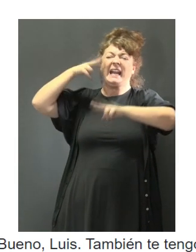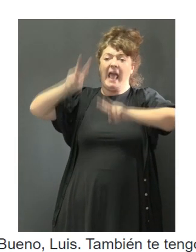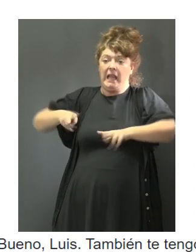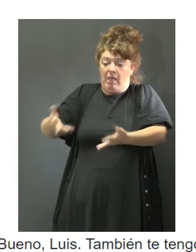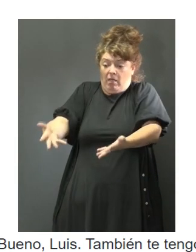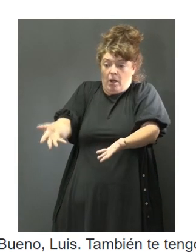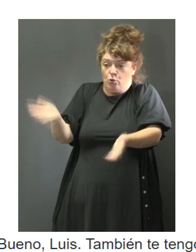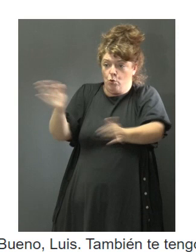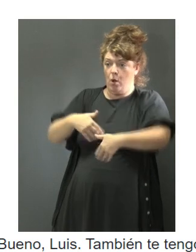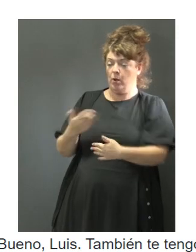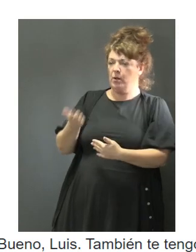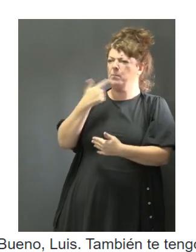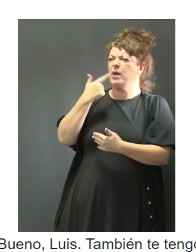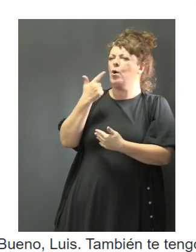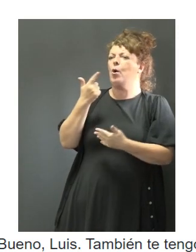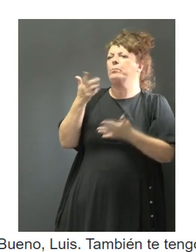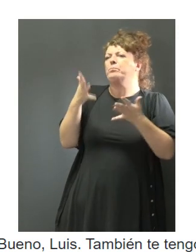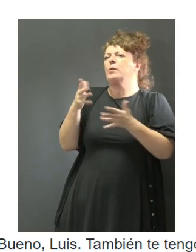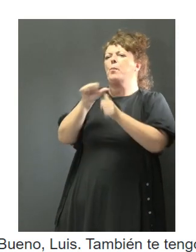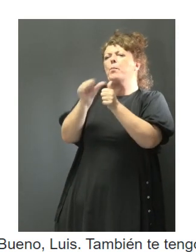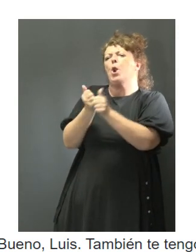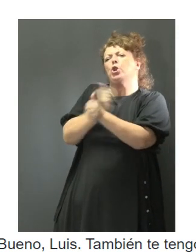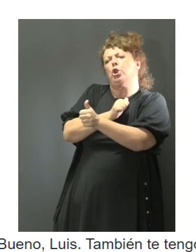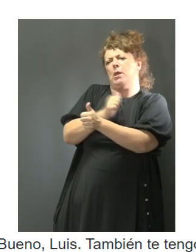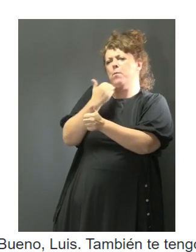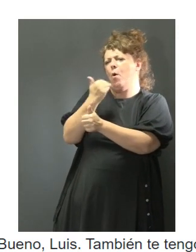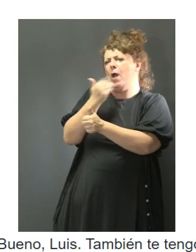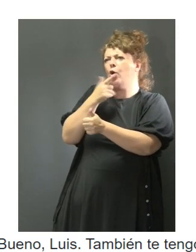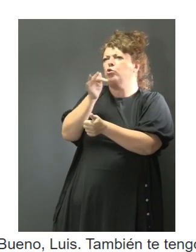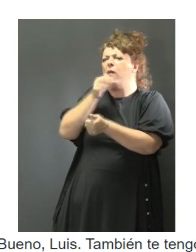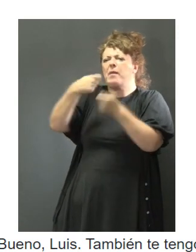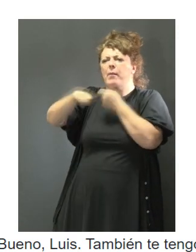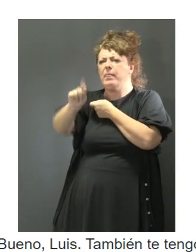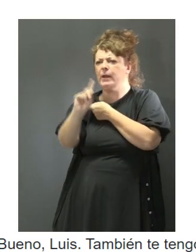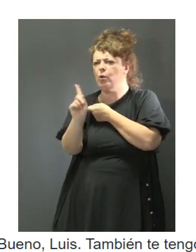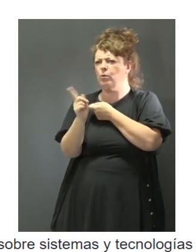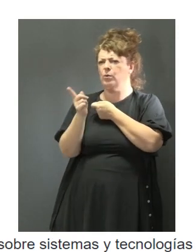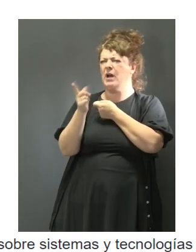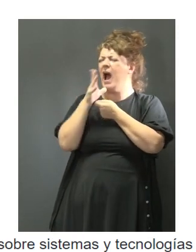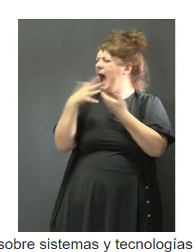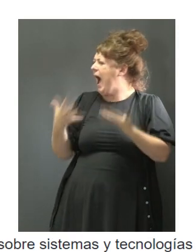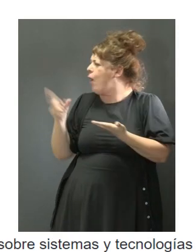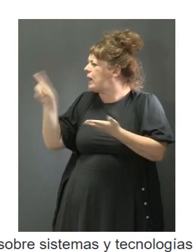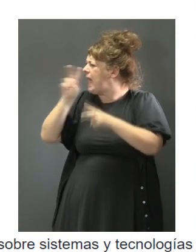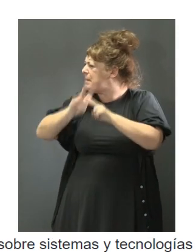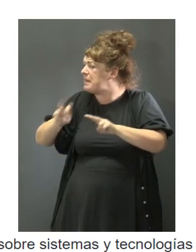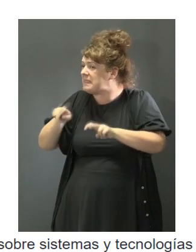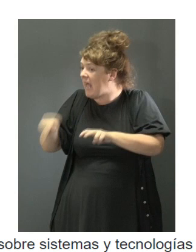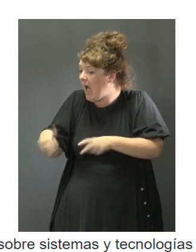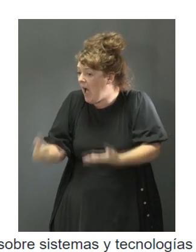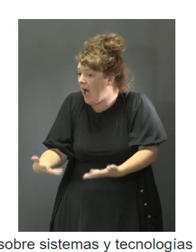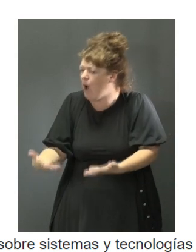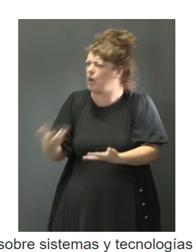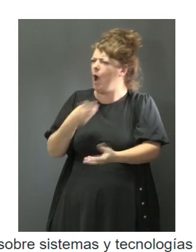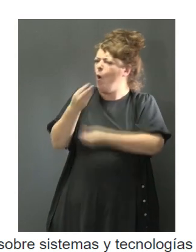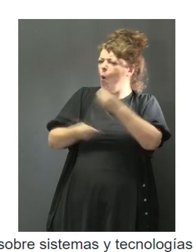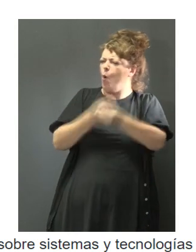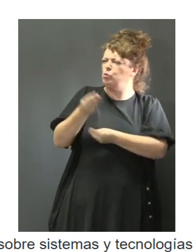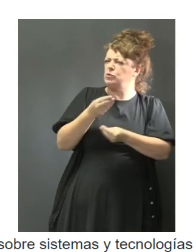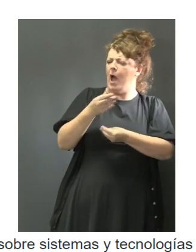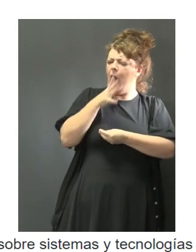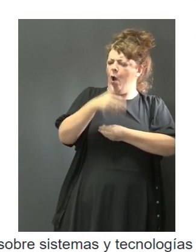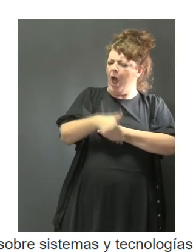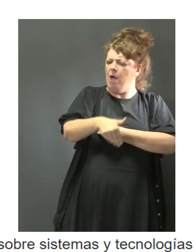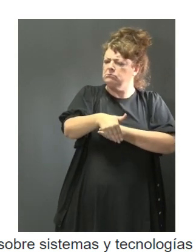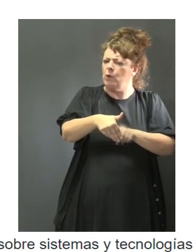realidad o podáis tener prototipos, pero todavía no están en el mercado. De lo que se está investigando y que podría ser utilizado a